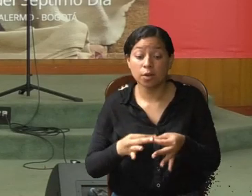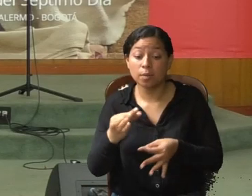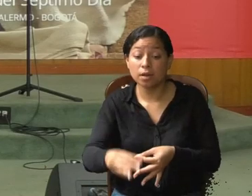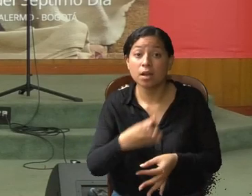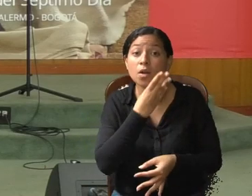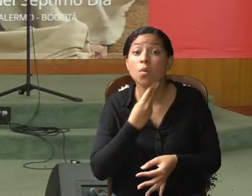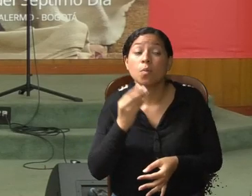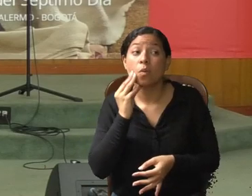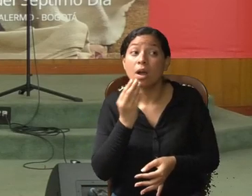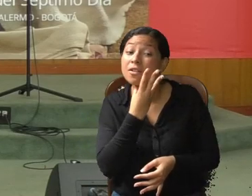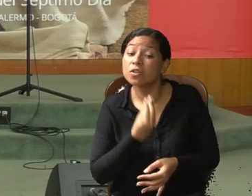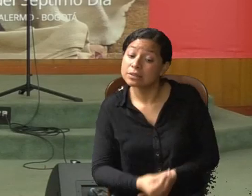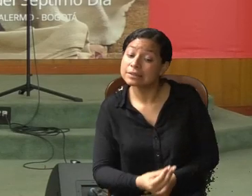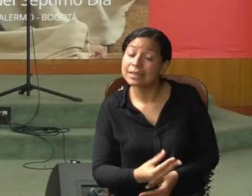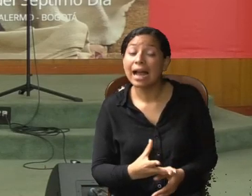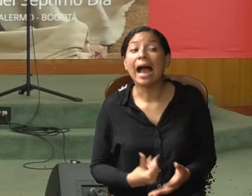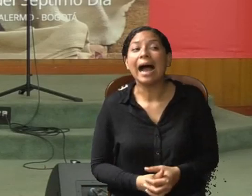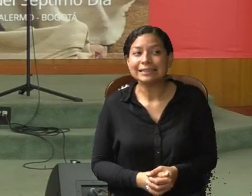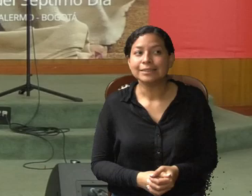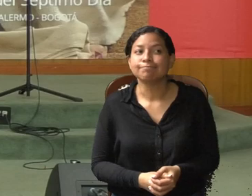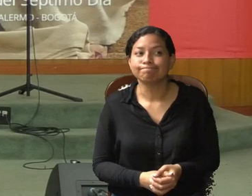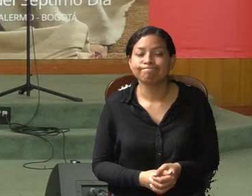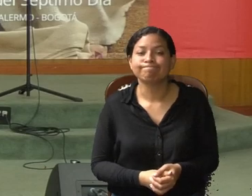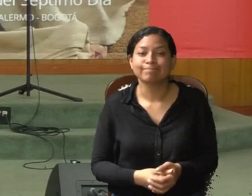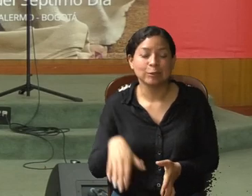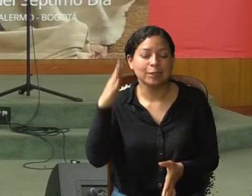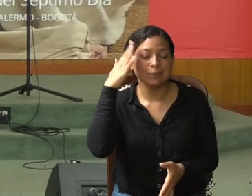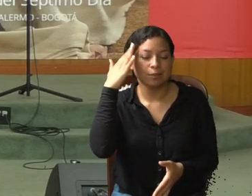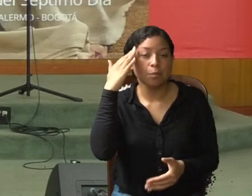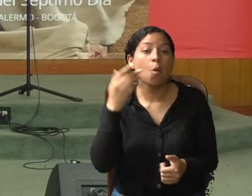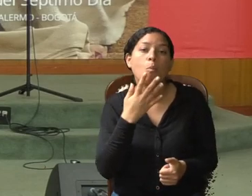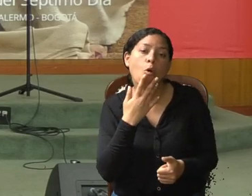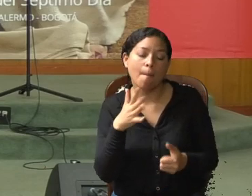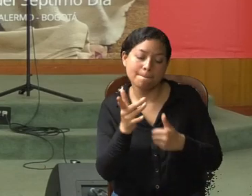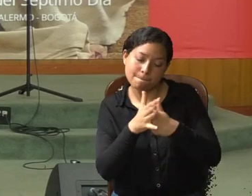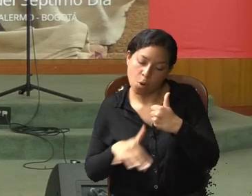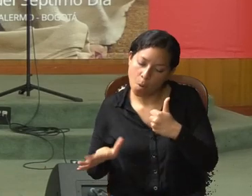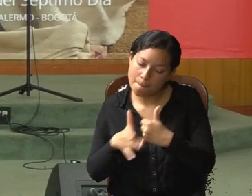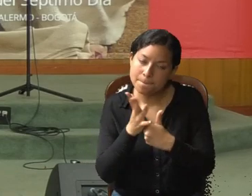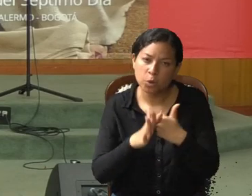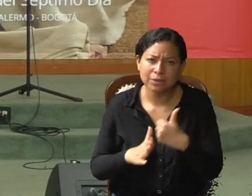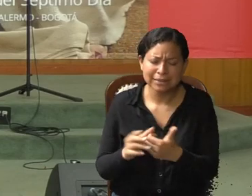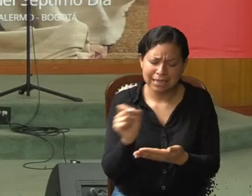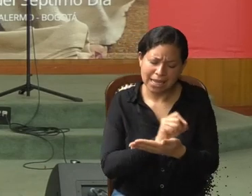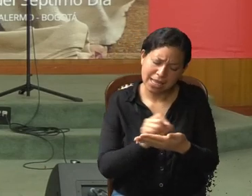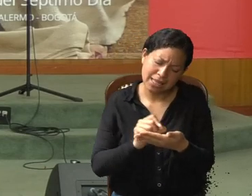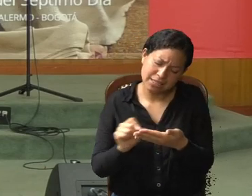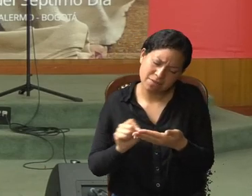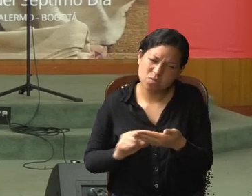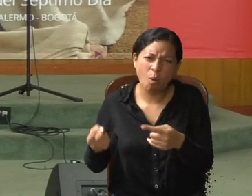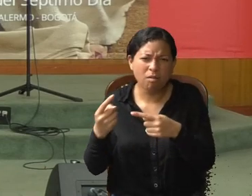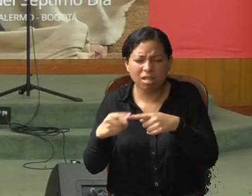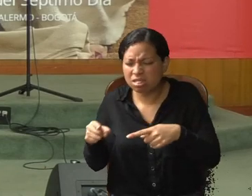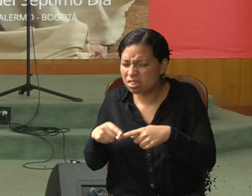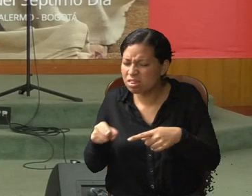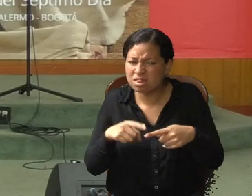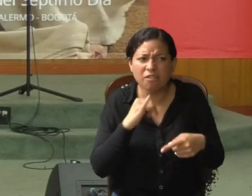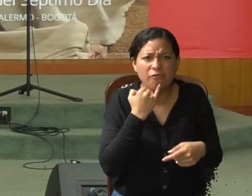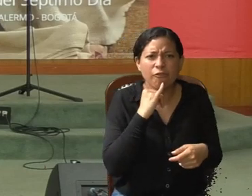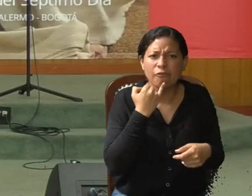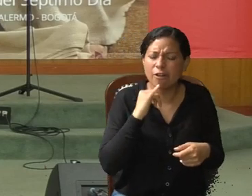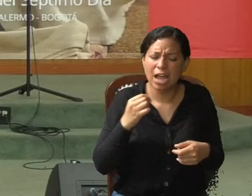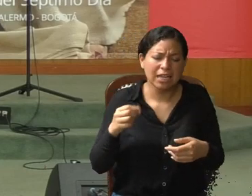fue inspirado y escribió en muchos dialectos y en muchas lenguas el Pentateuco, de tal manera que